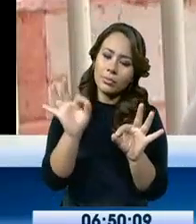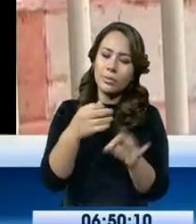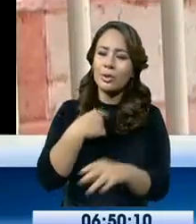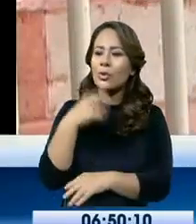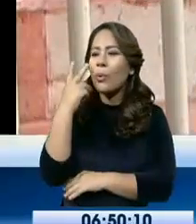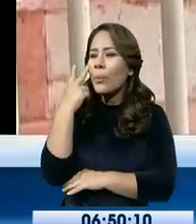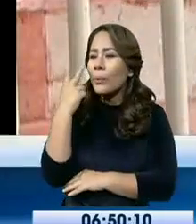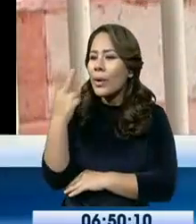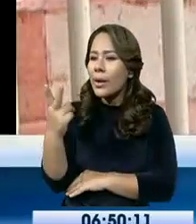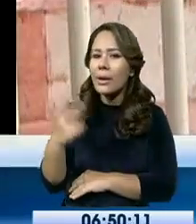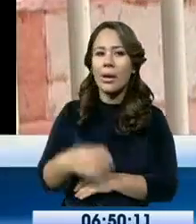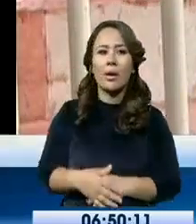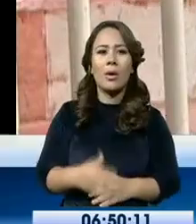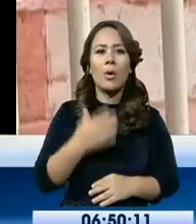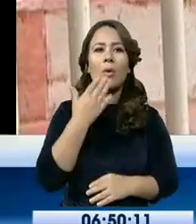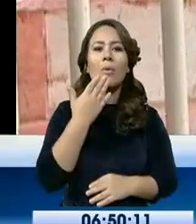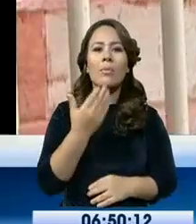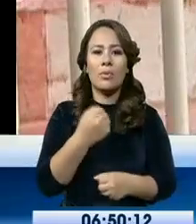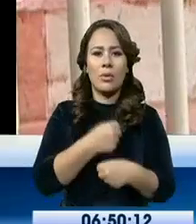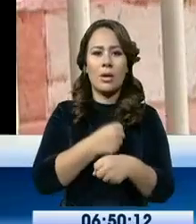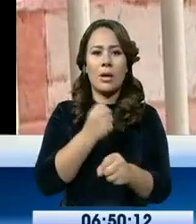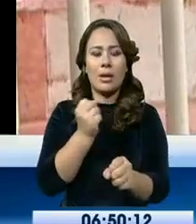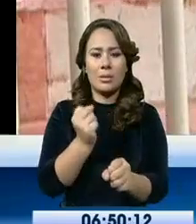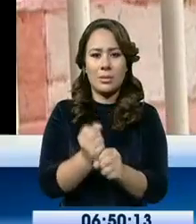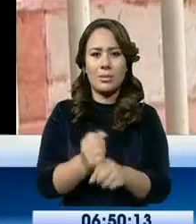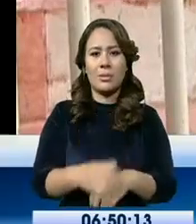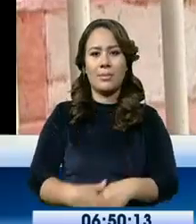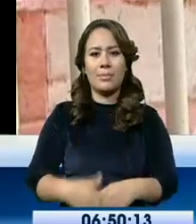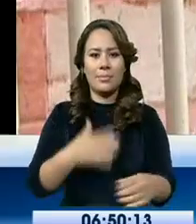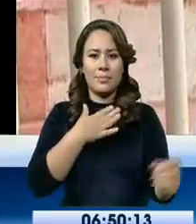veía que cómo hacen, y también mi